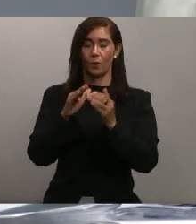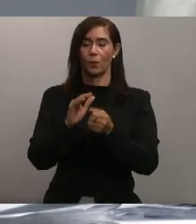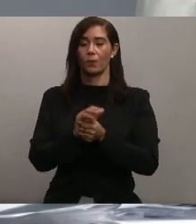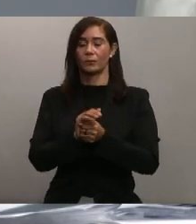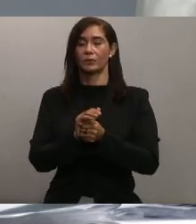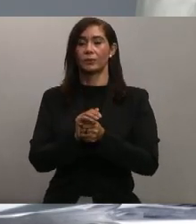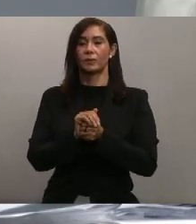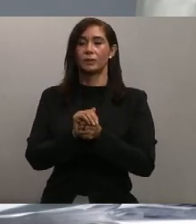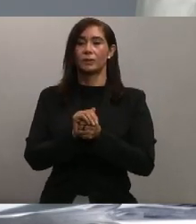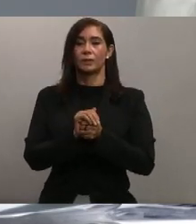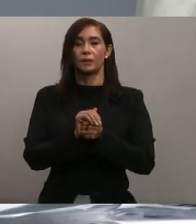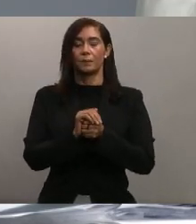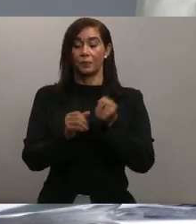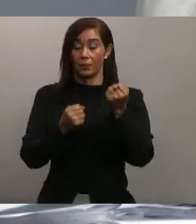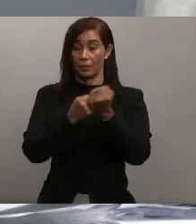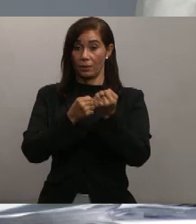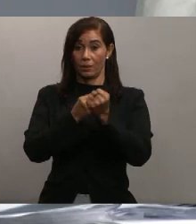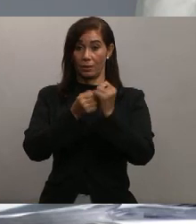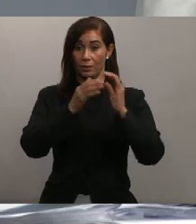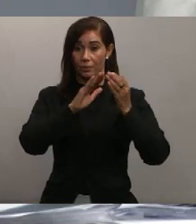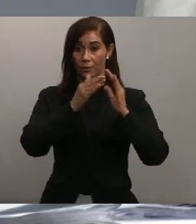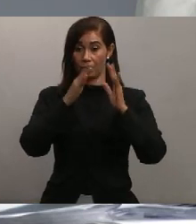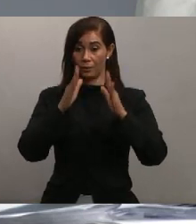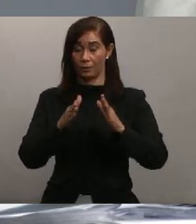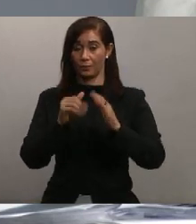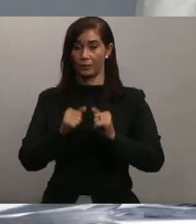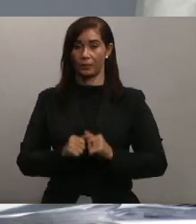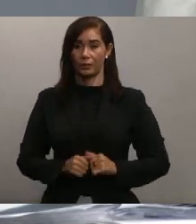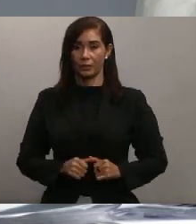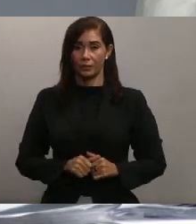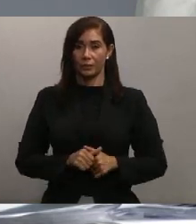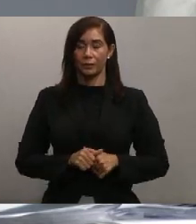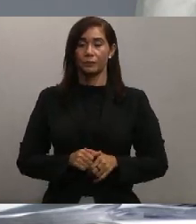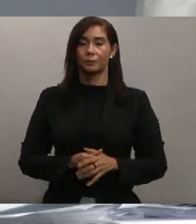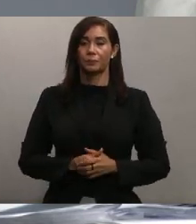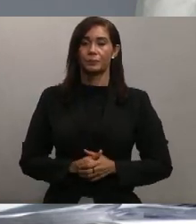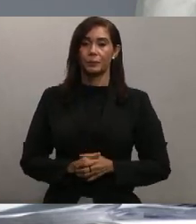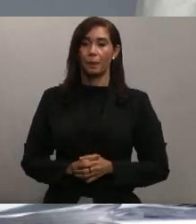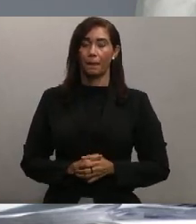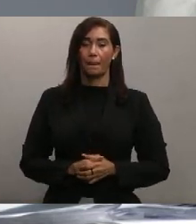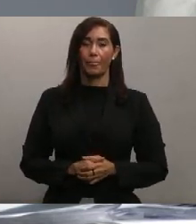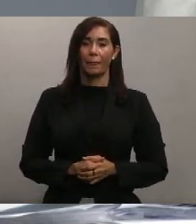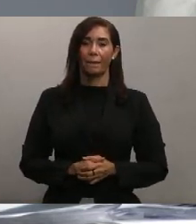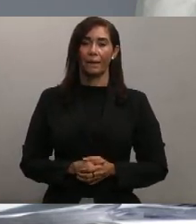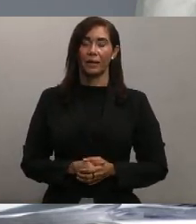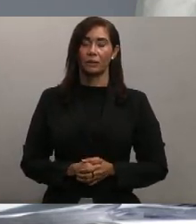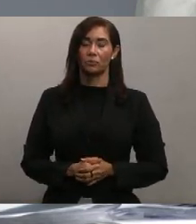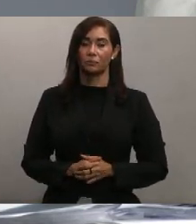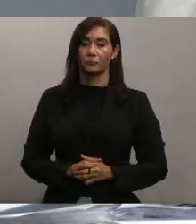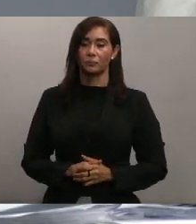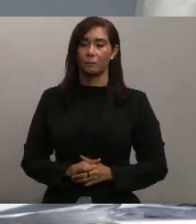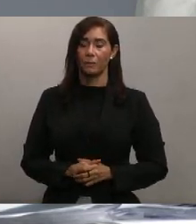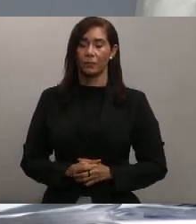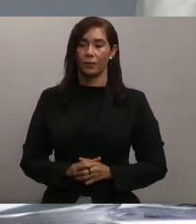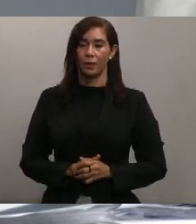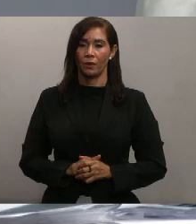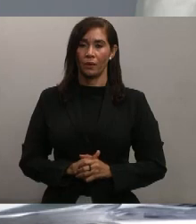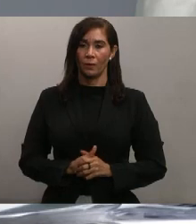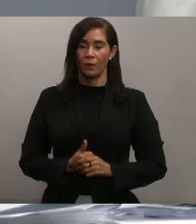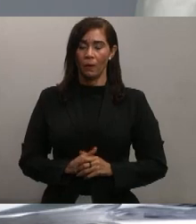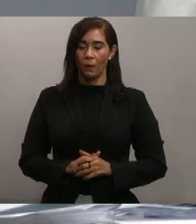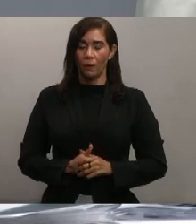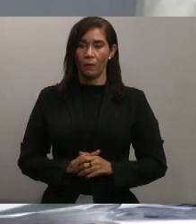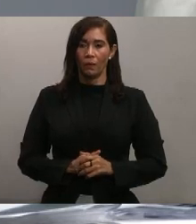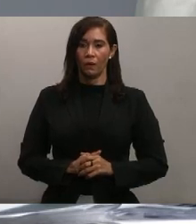nuestra sociedad. Con relación a las mediciones, debemos decir